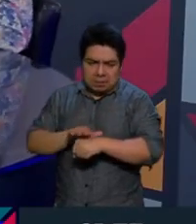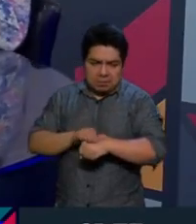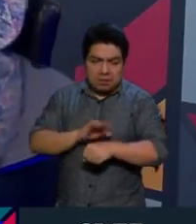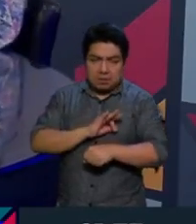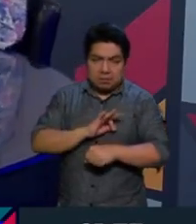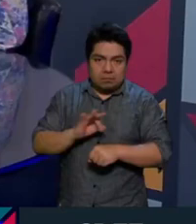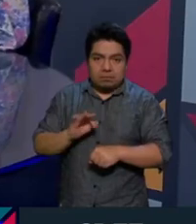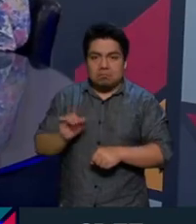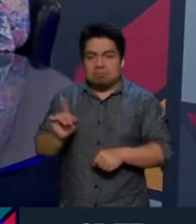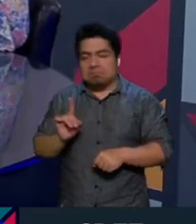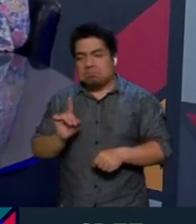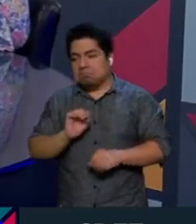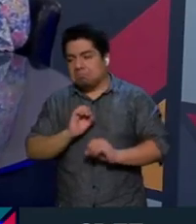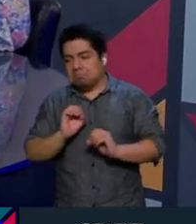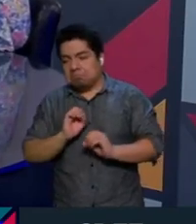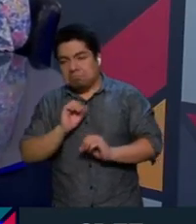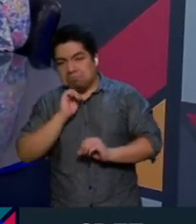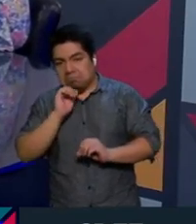Aún así